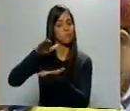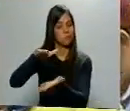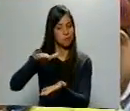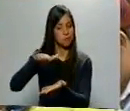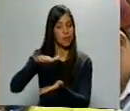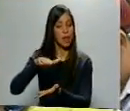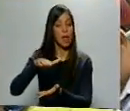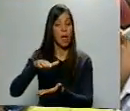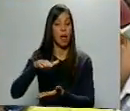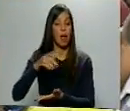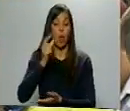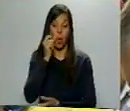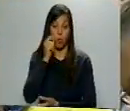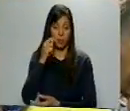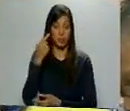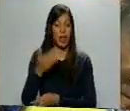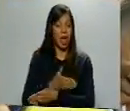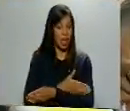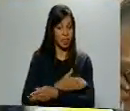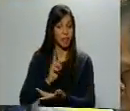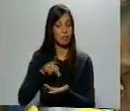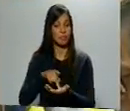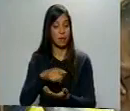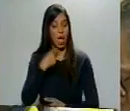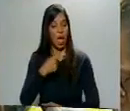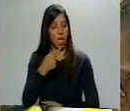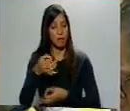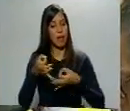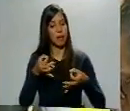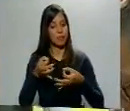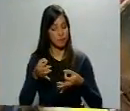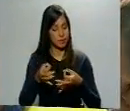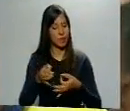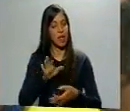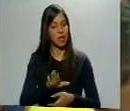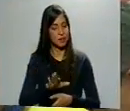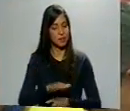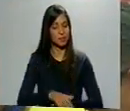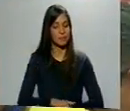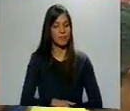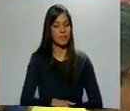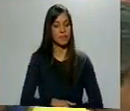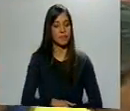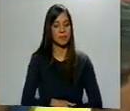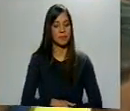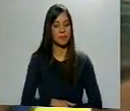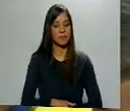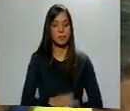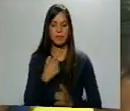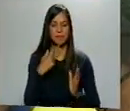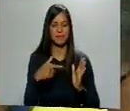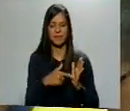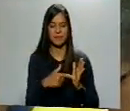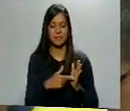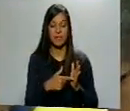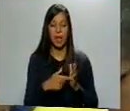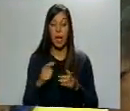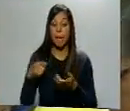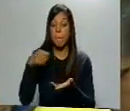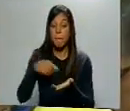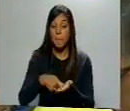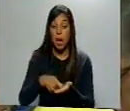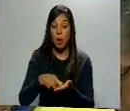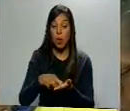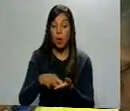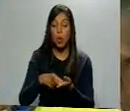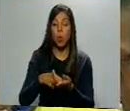vicepresidente de la Comisión de Economía Diversificada y Productiva. ¿Quién establece el monto de